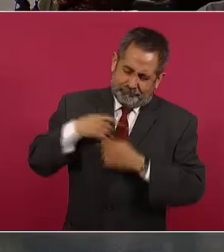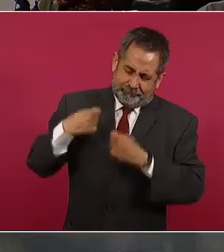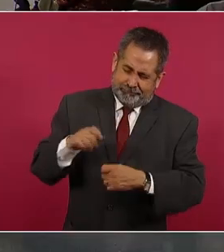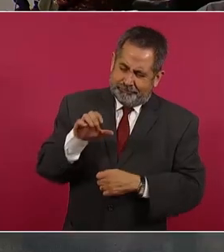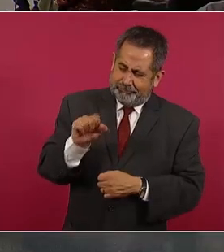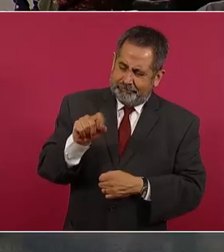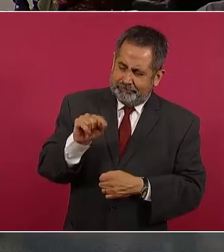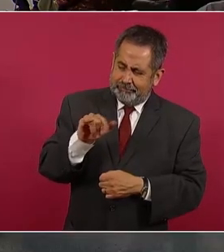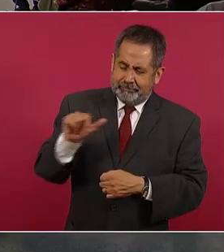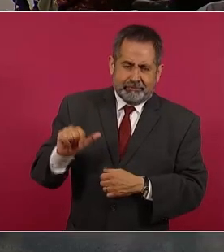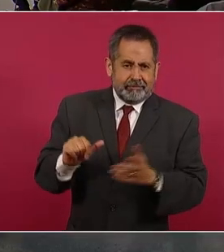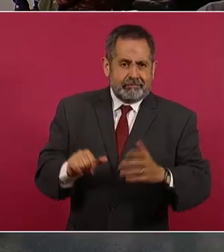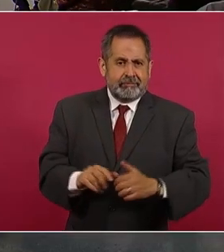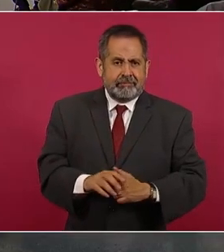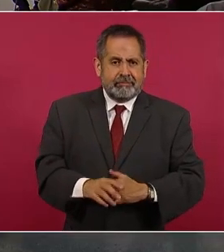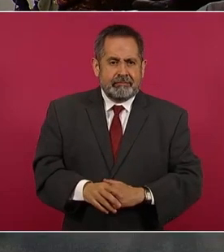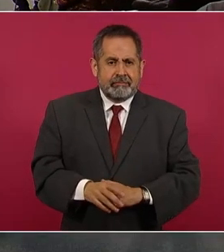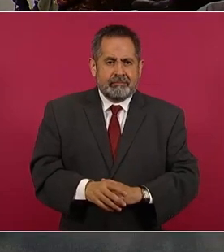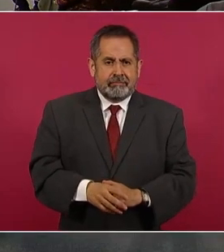Ahí está.